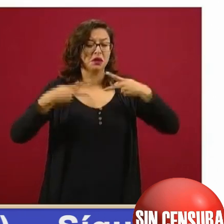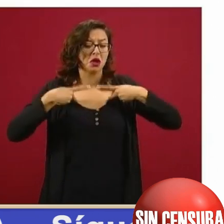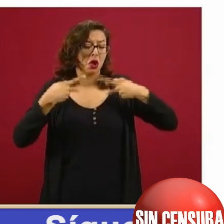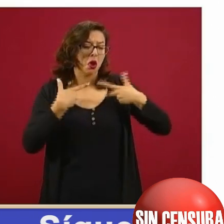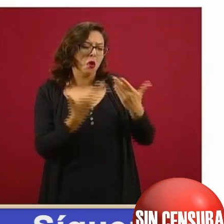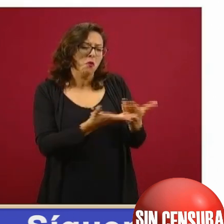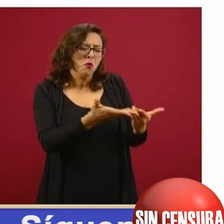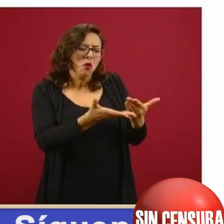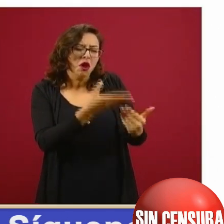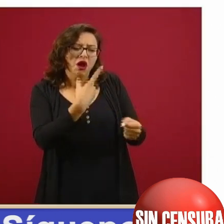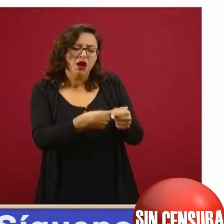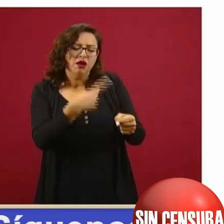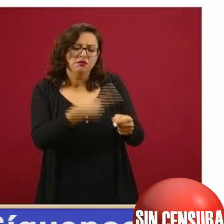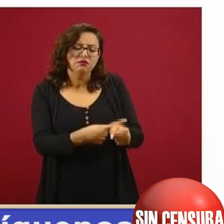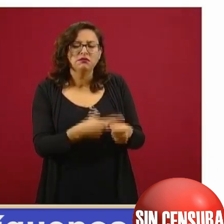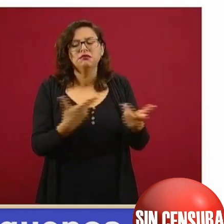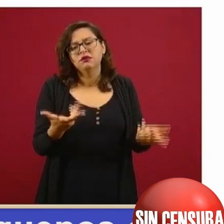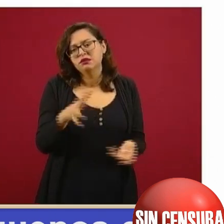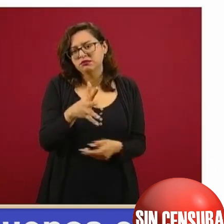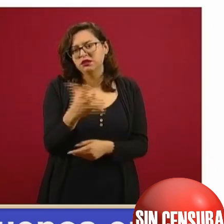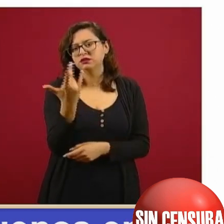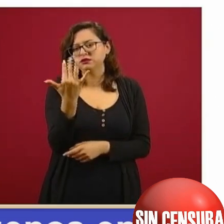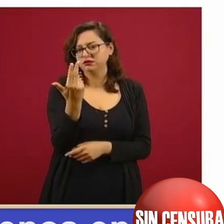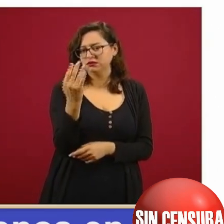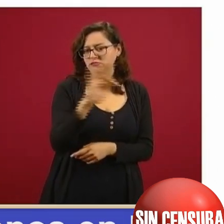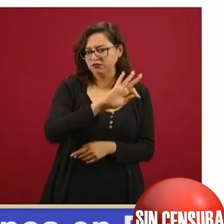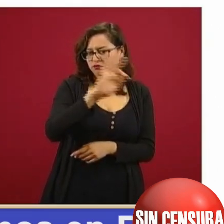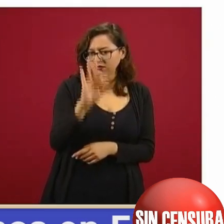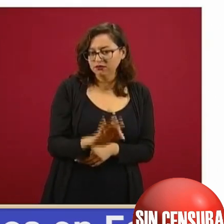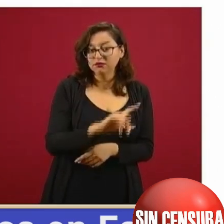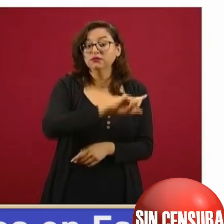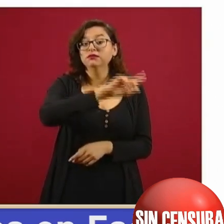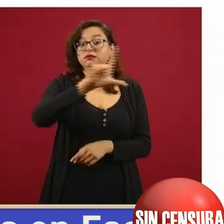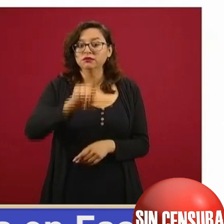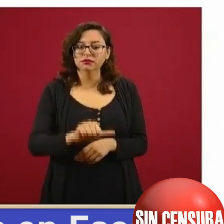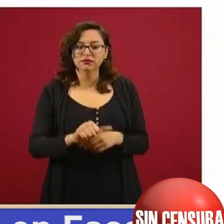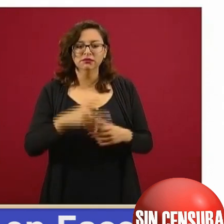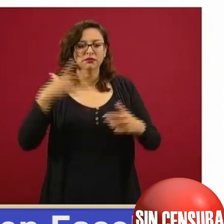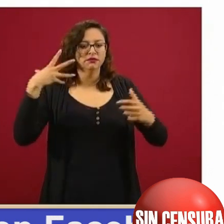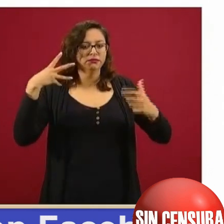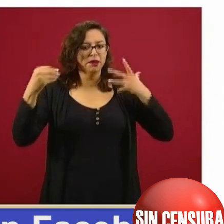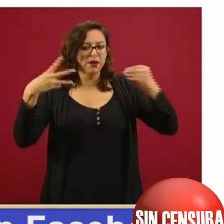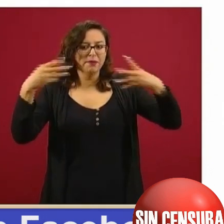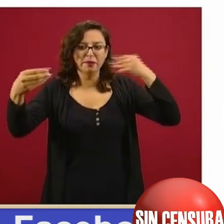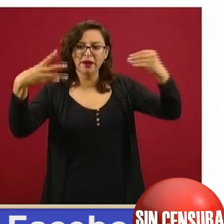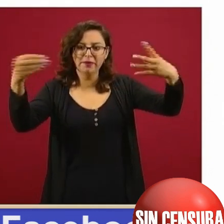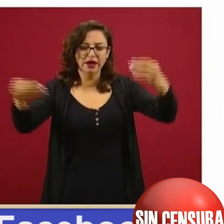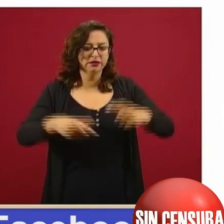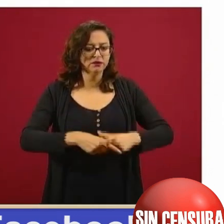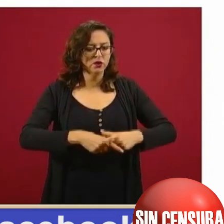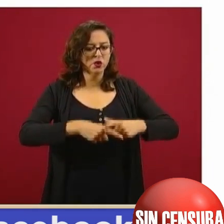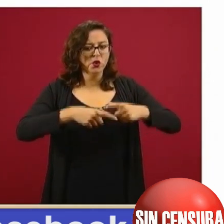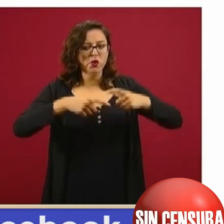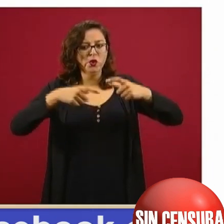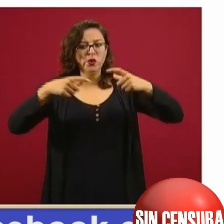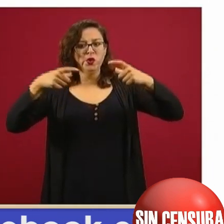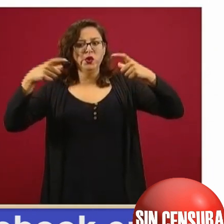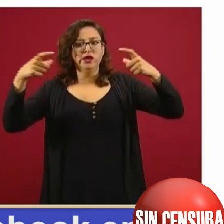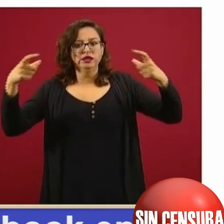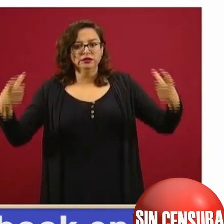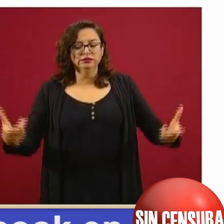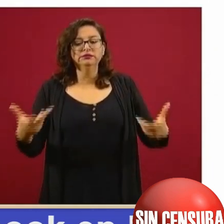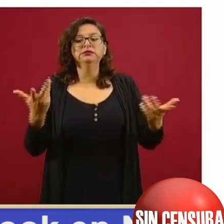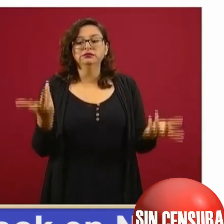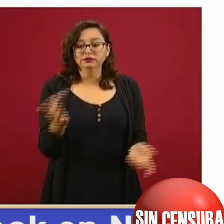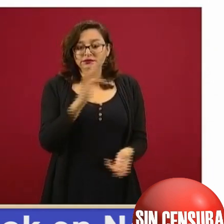era alrededor del 50%. Cuando empezó la fase de crecimiento rápido de la epidemia, donde el tamaño de